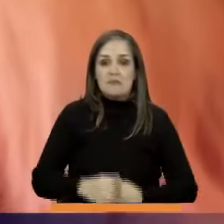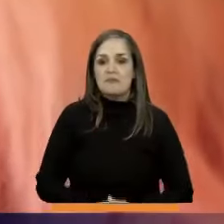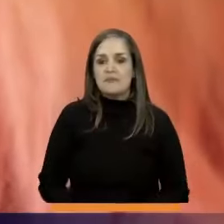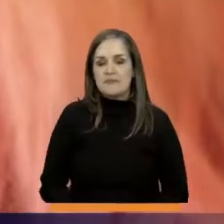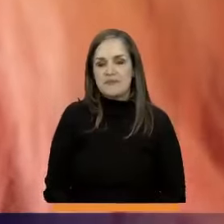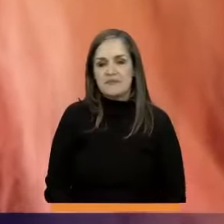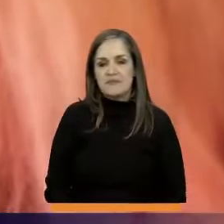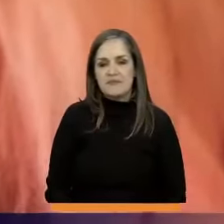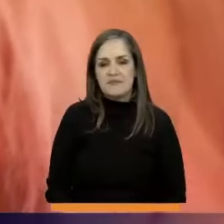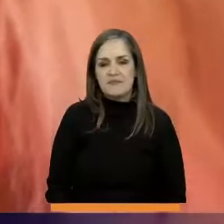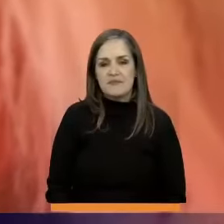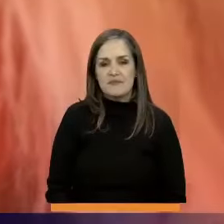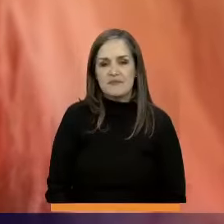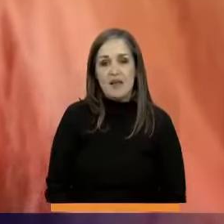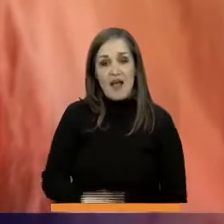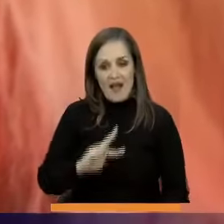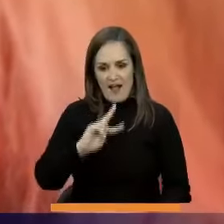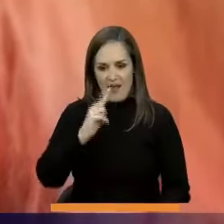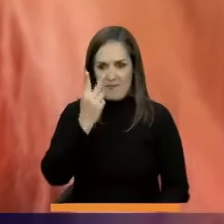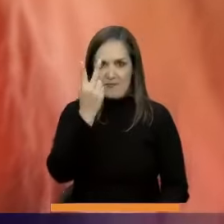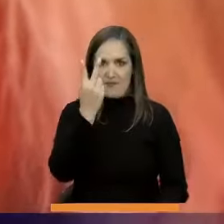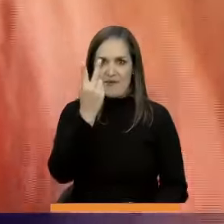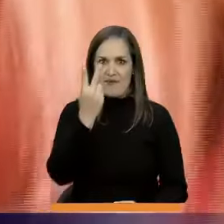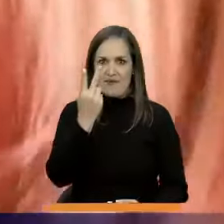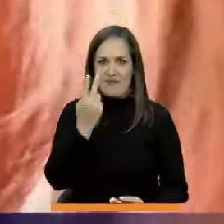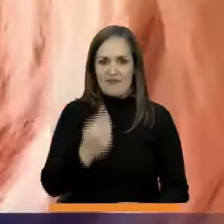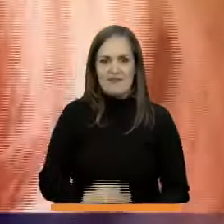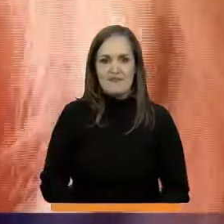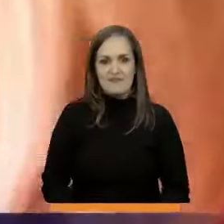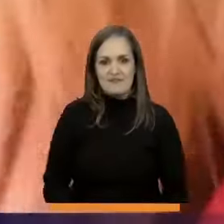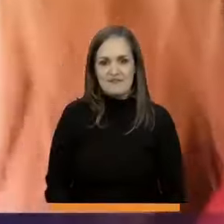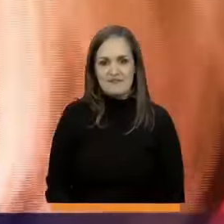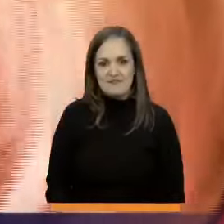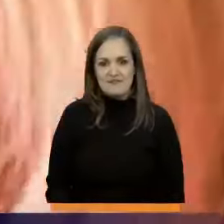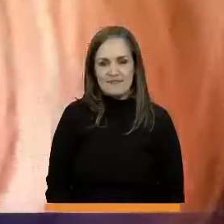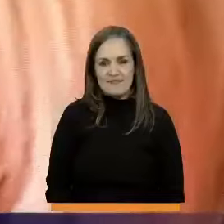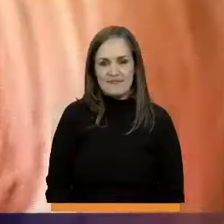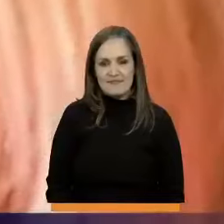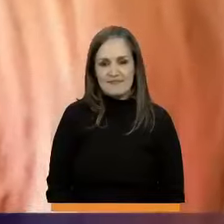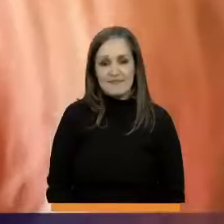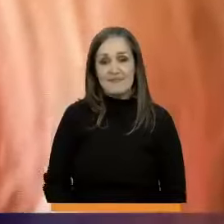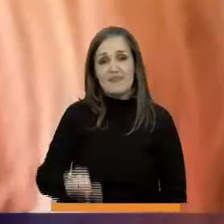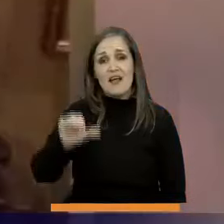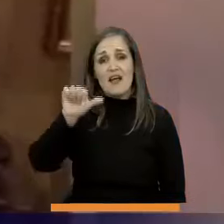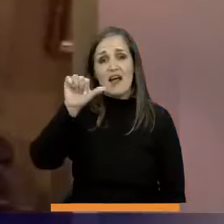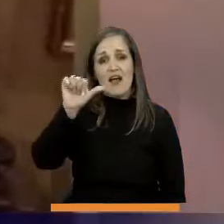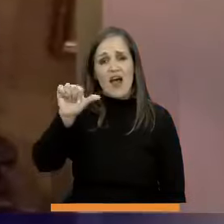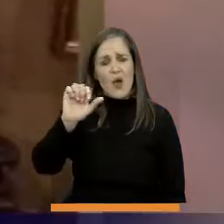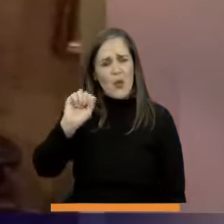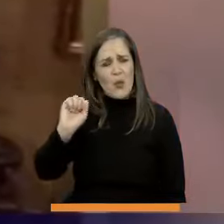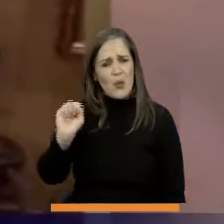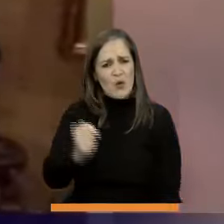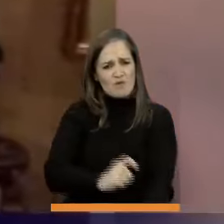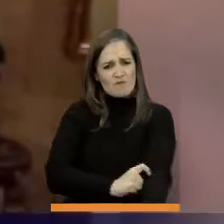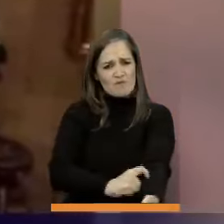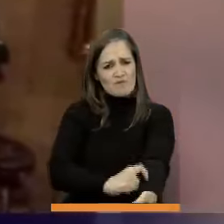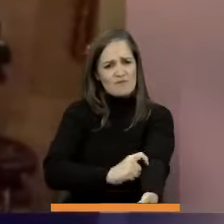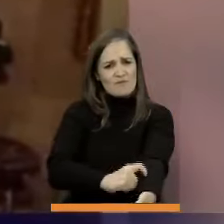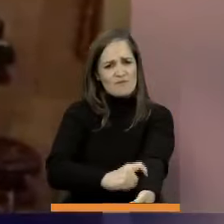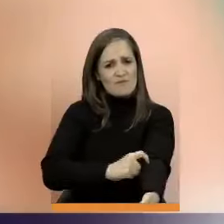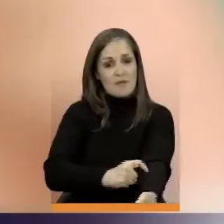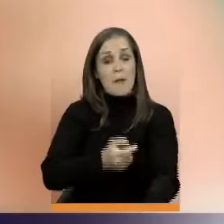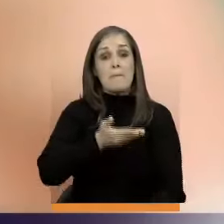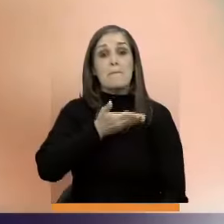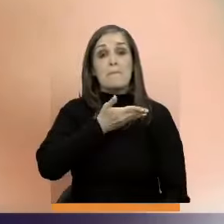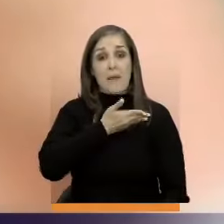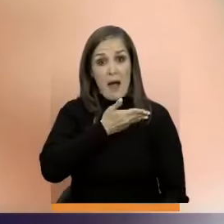kg Mira có he cambiado una mujer de una tenacidad implacable fue